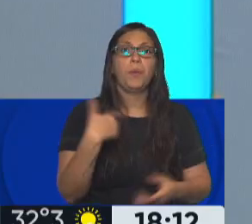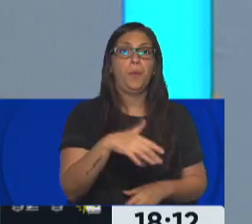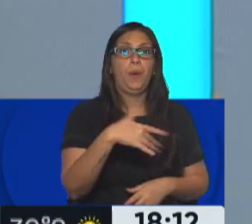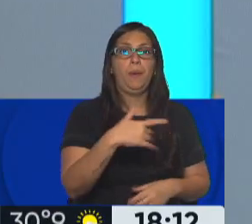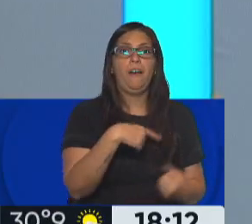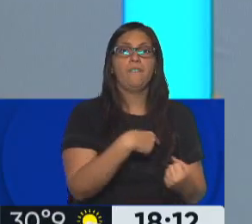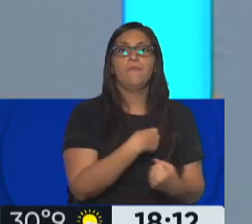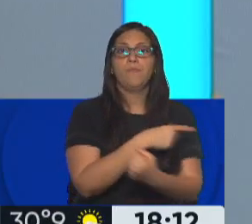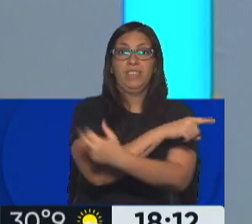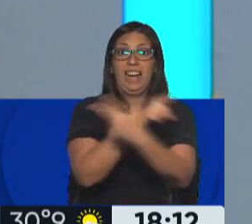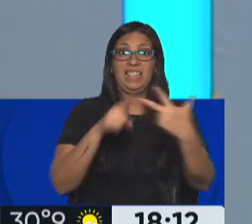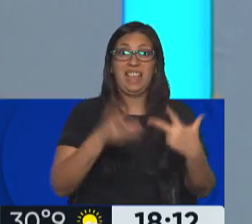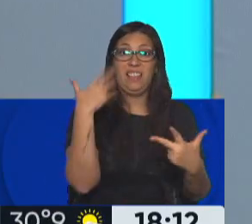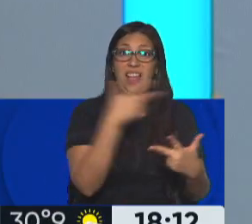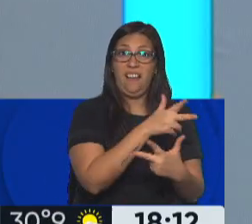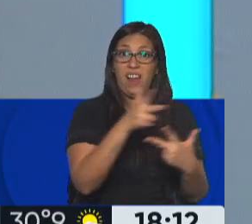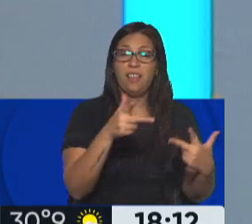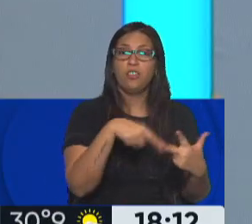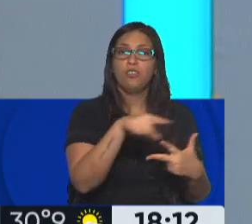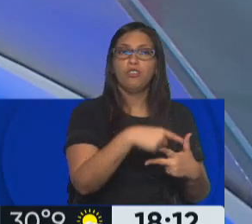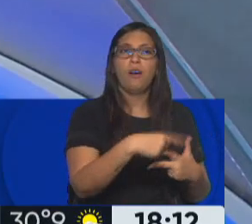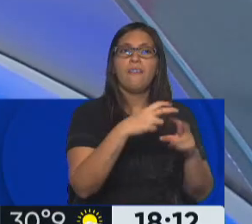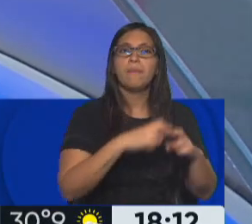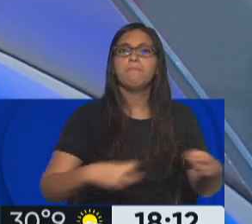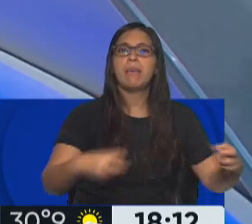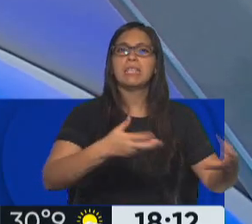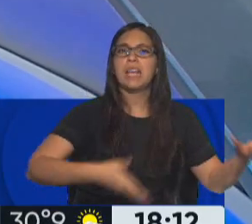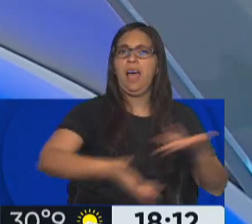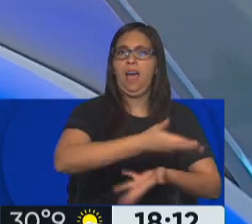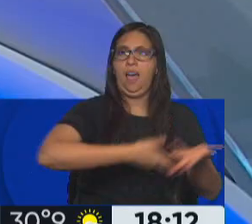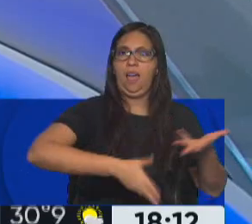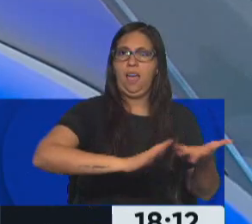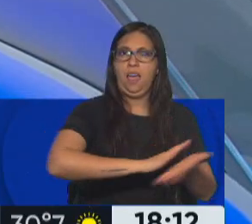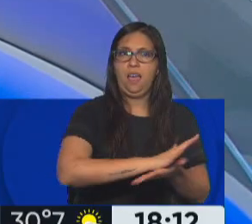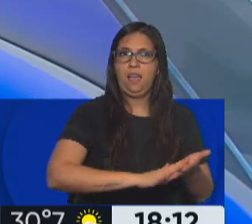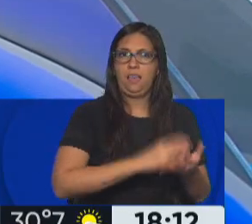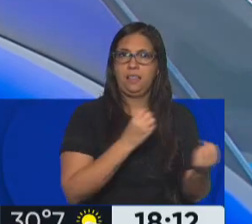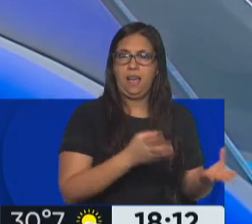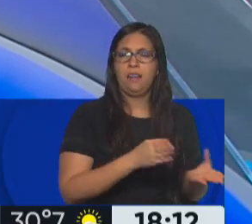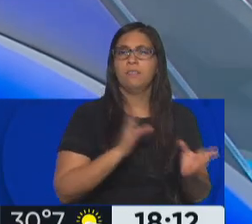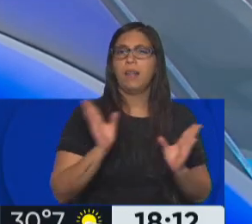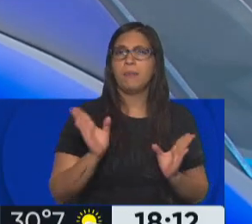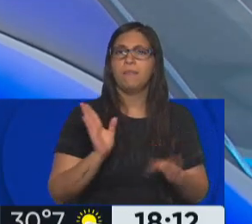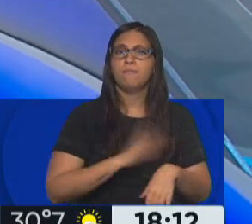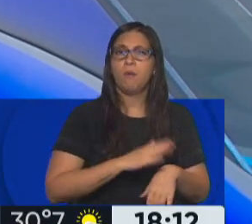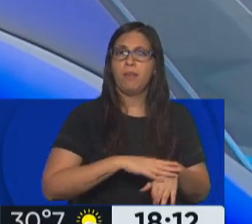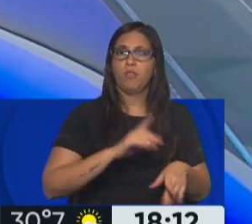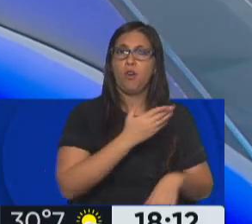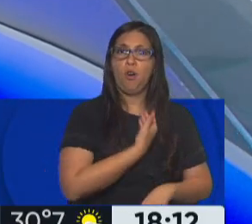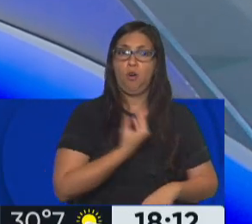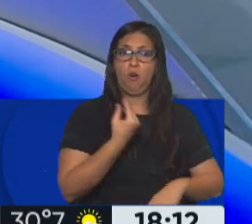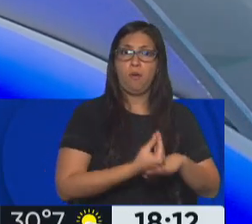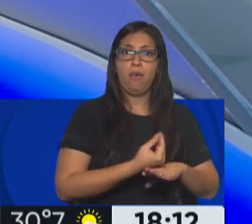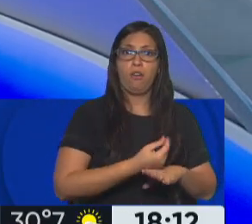que mencionamos anteriormente, ¿no? Esto teniendo en cuenta también que la transición se haga en términos de cierta normalidad. Esto quiere decir que